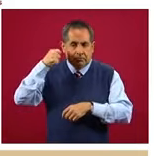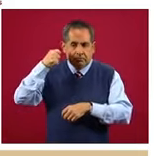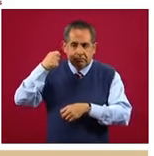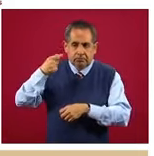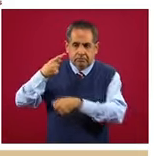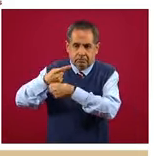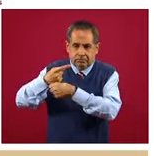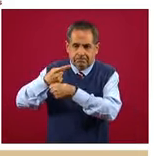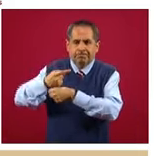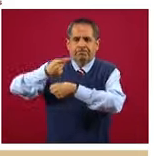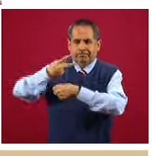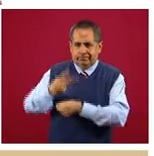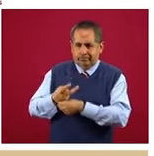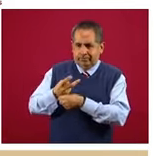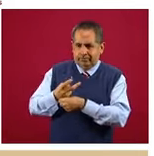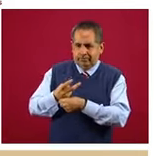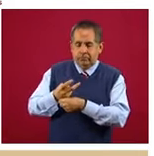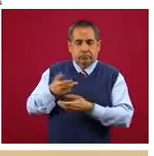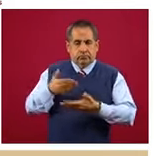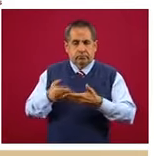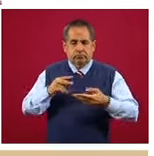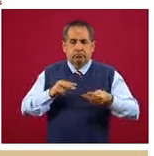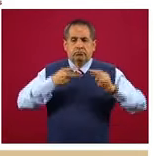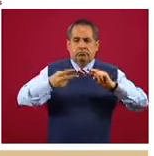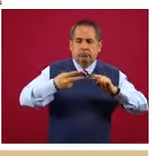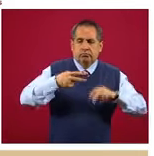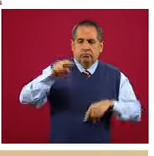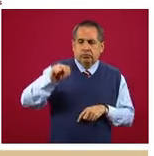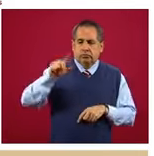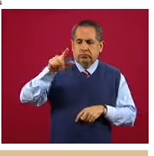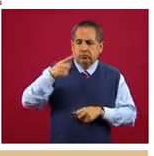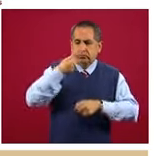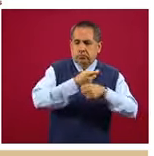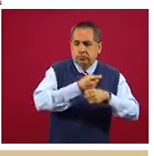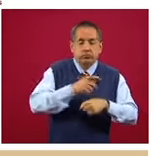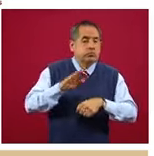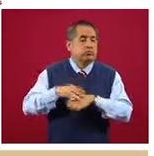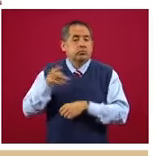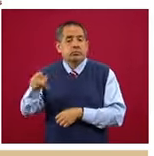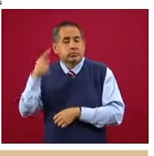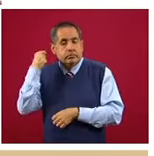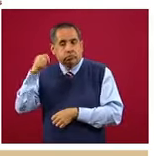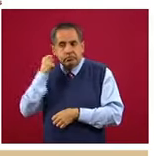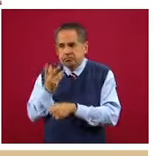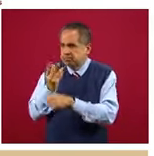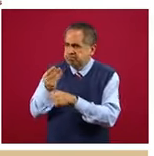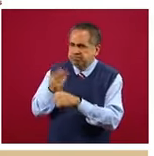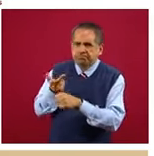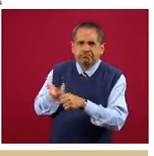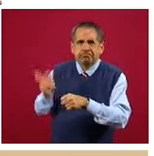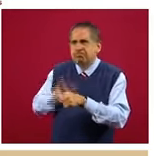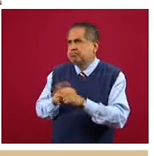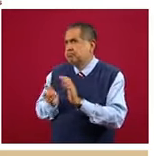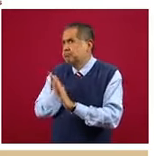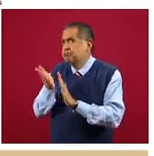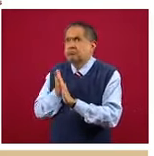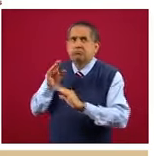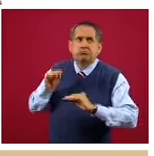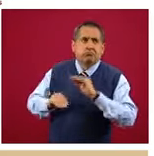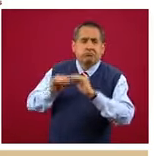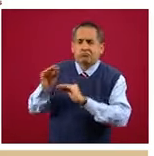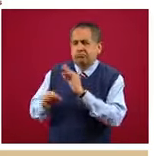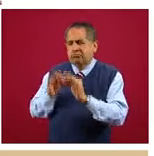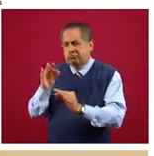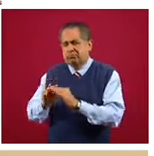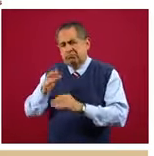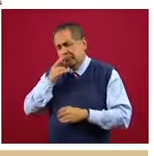lugar. En la medida que los procesos de reconversión y expansión hospitalaria continúen, podrá seguir asegurando tener camas